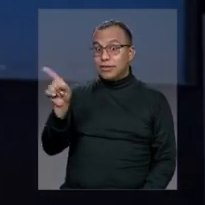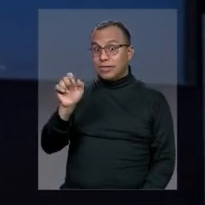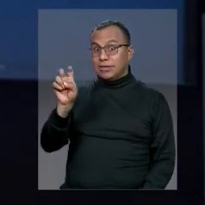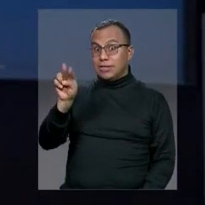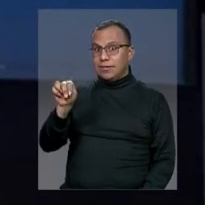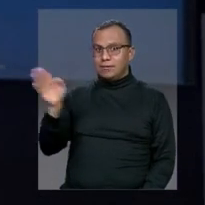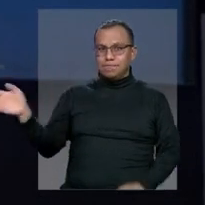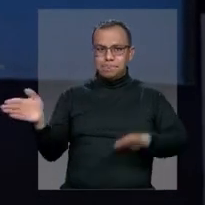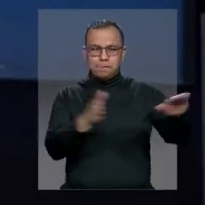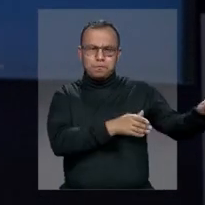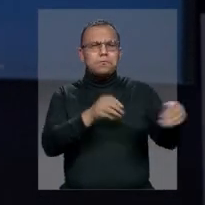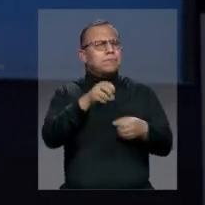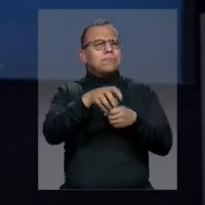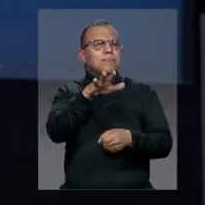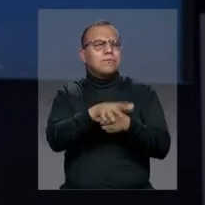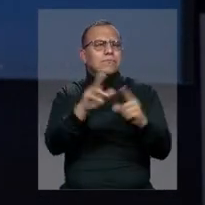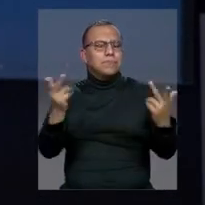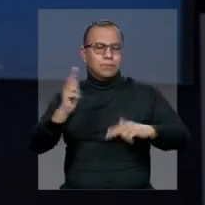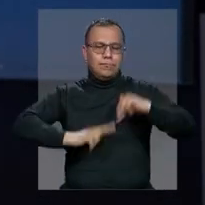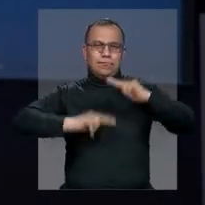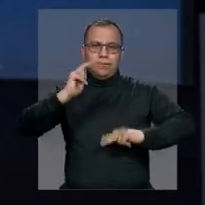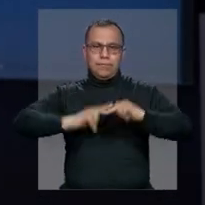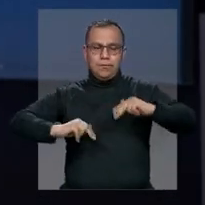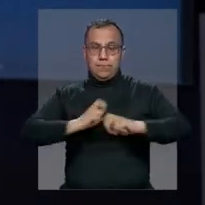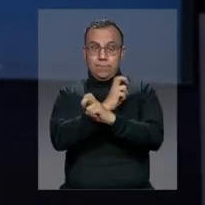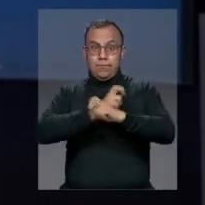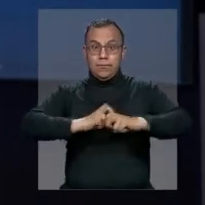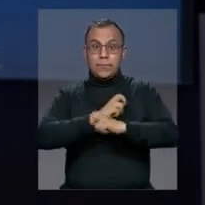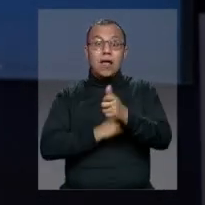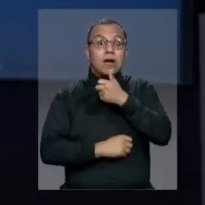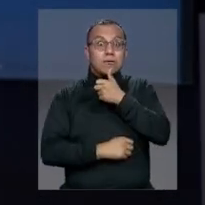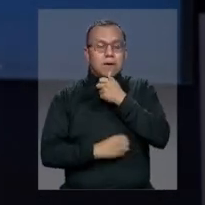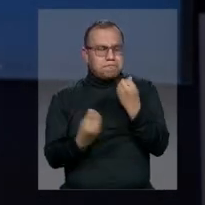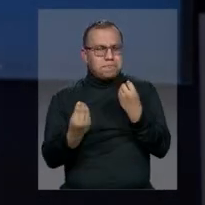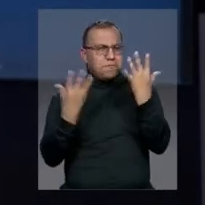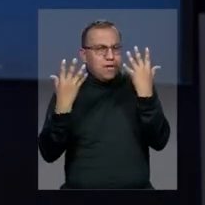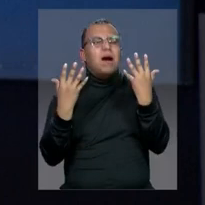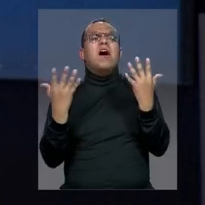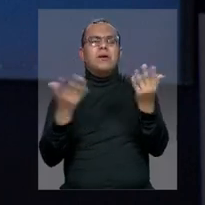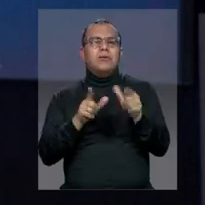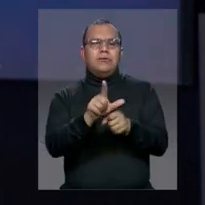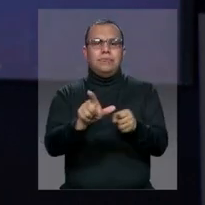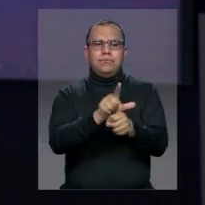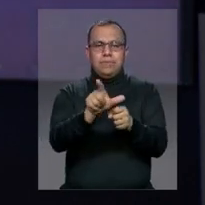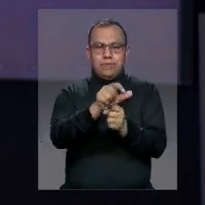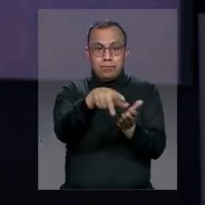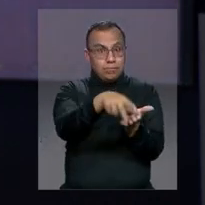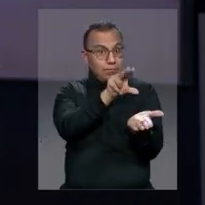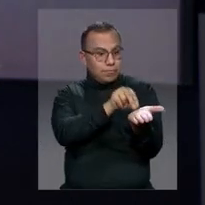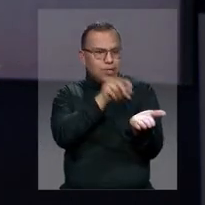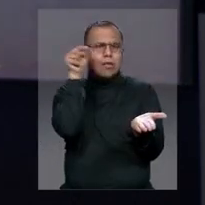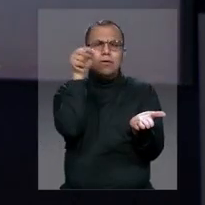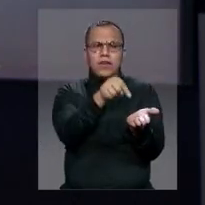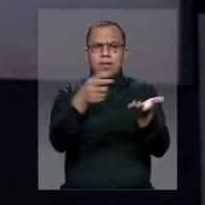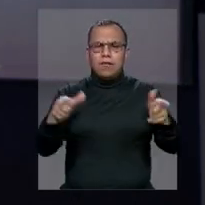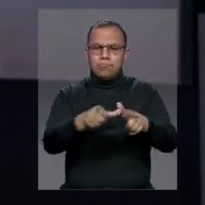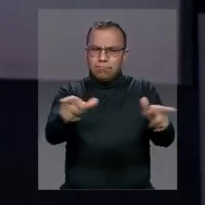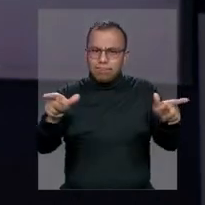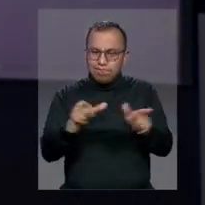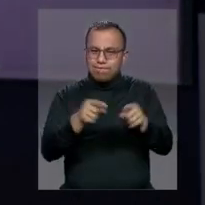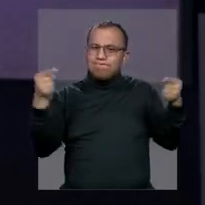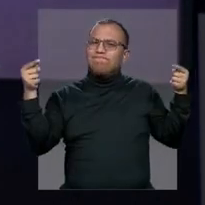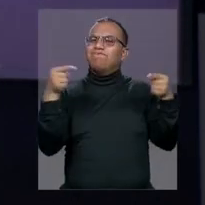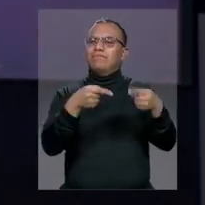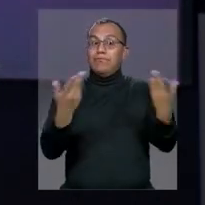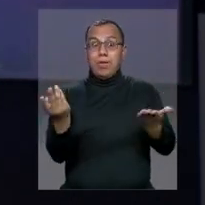El distrito puso en marcha la construcción del nuevo parque ecológico Agua Viva, ubicado en la localidad Puente Aranda. Este es un espacio que será referente